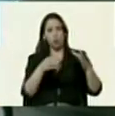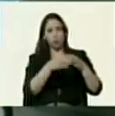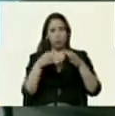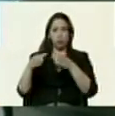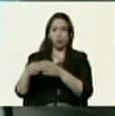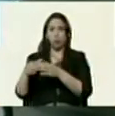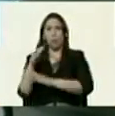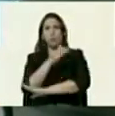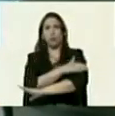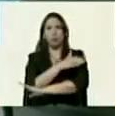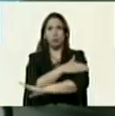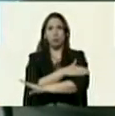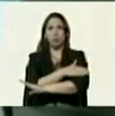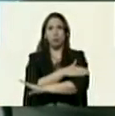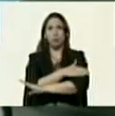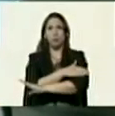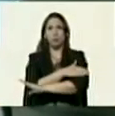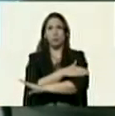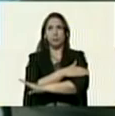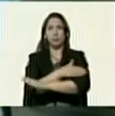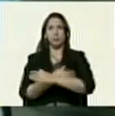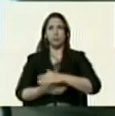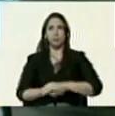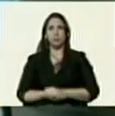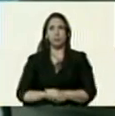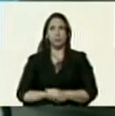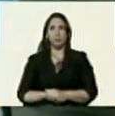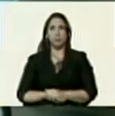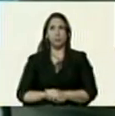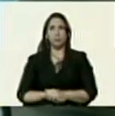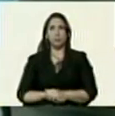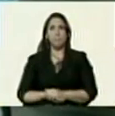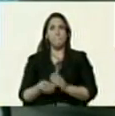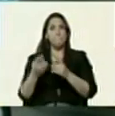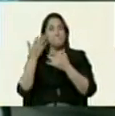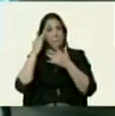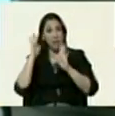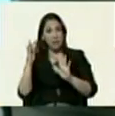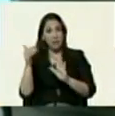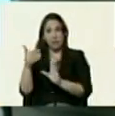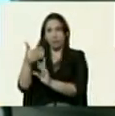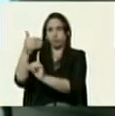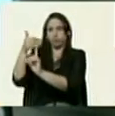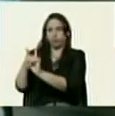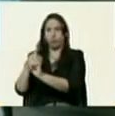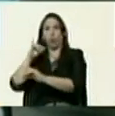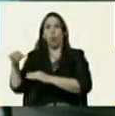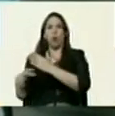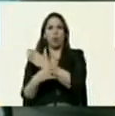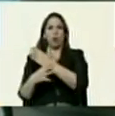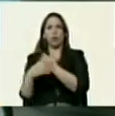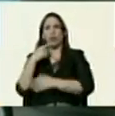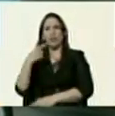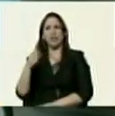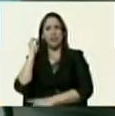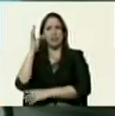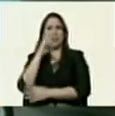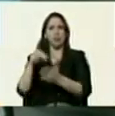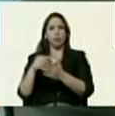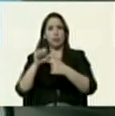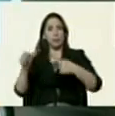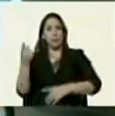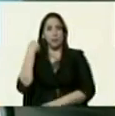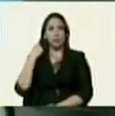oposición, que parecen columnarse detrás del diputado Guaidó. Guaidó decía la semana pasada en la Asamblea Nacional que el